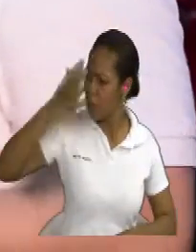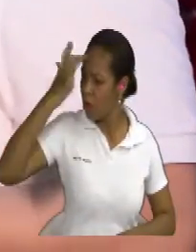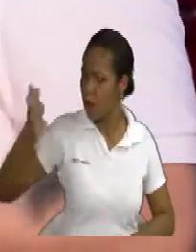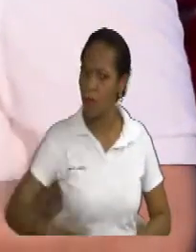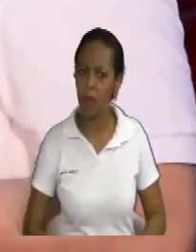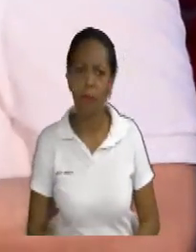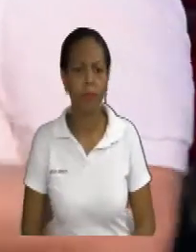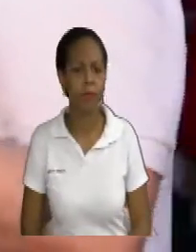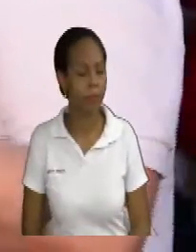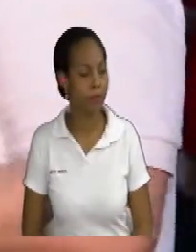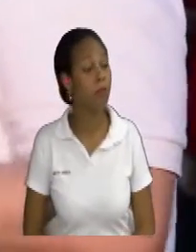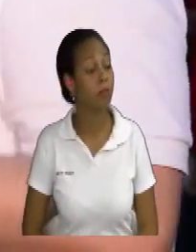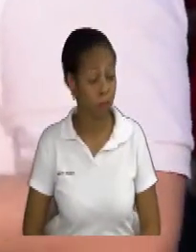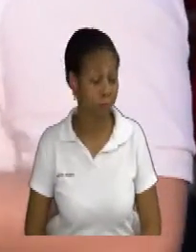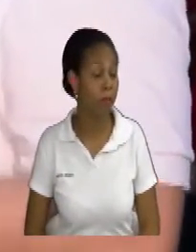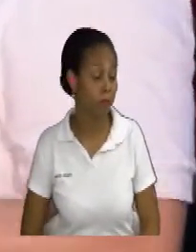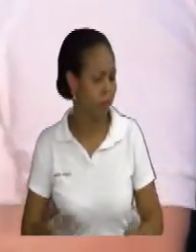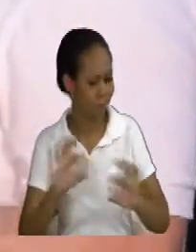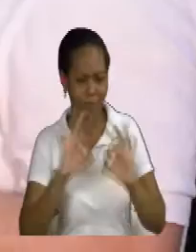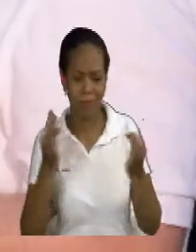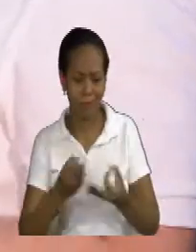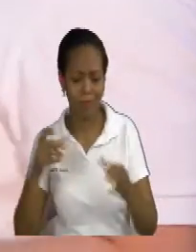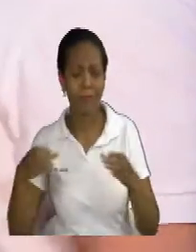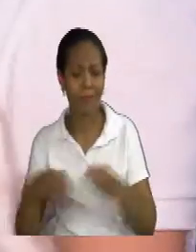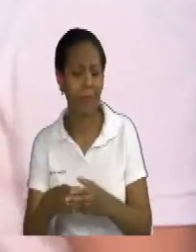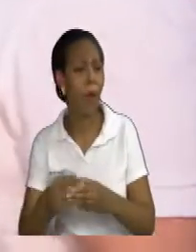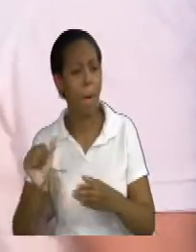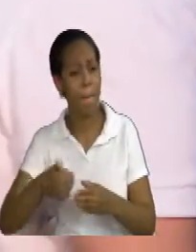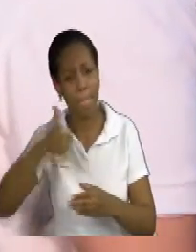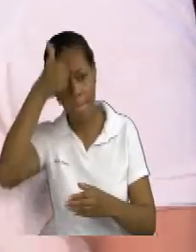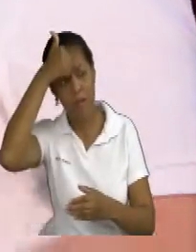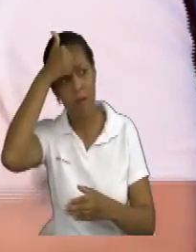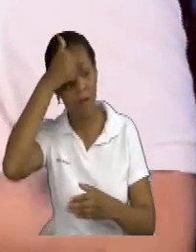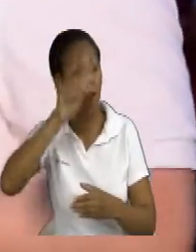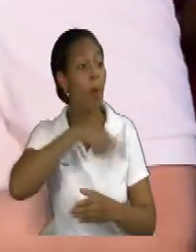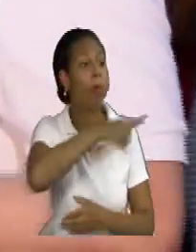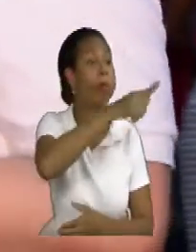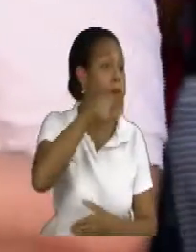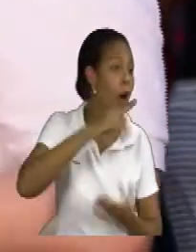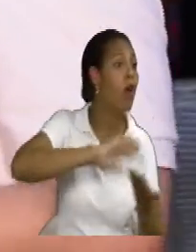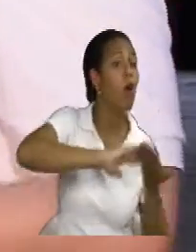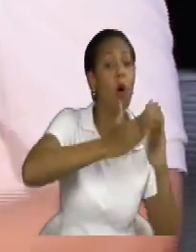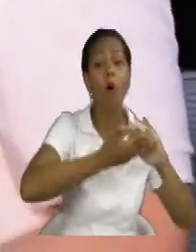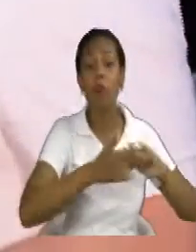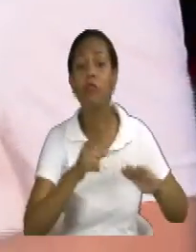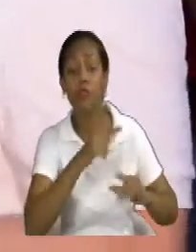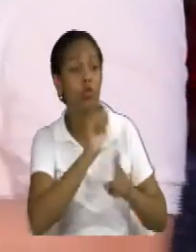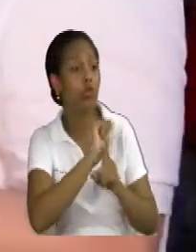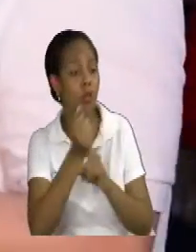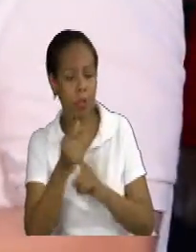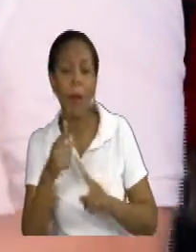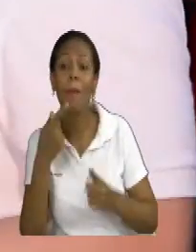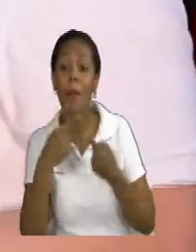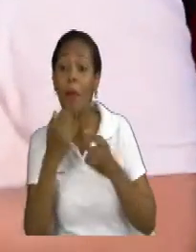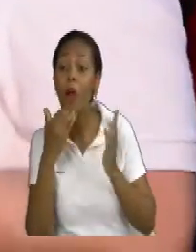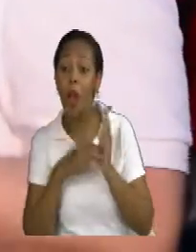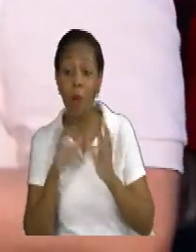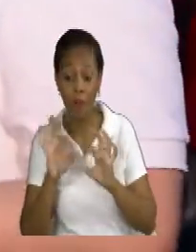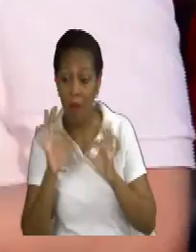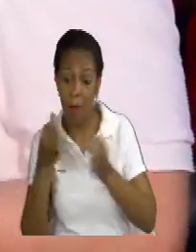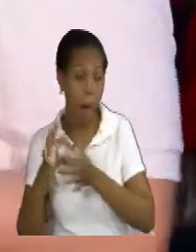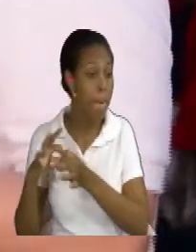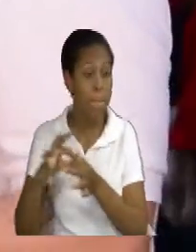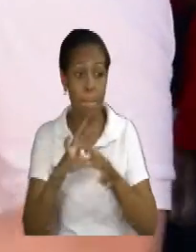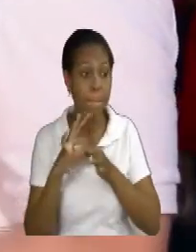La familia es el núcleo primordial de la sociedad. Si no tenemos familias unidas, si no seguimos fortaleciendo